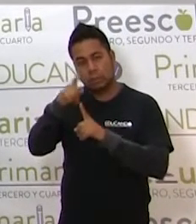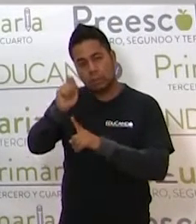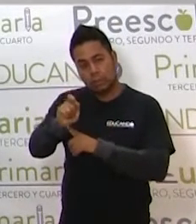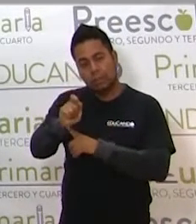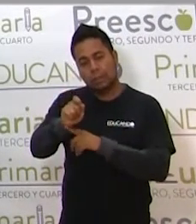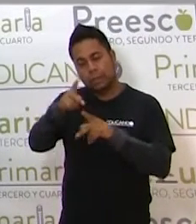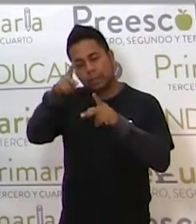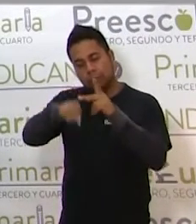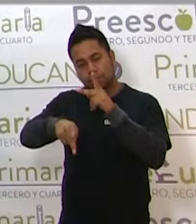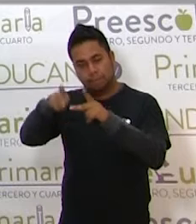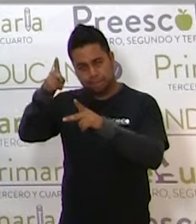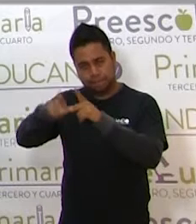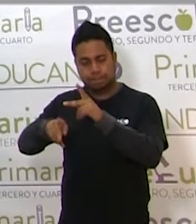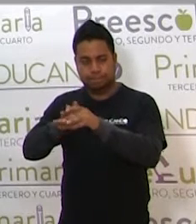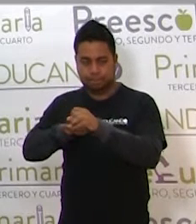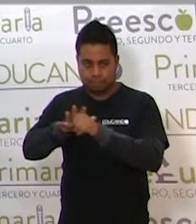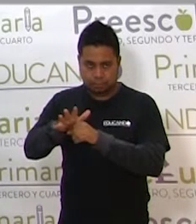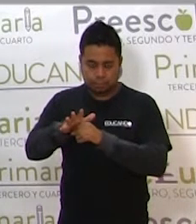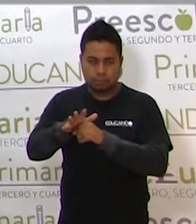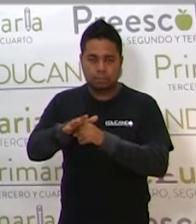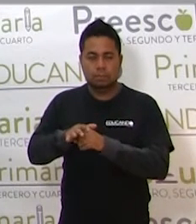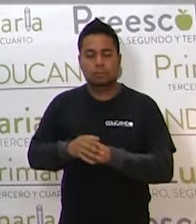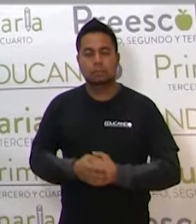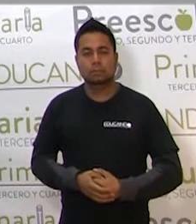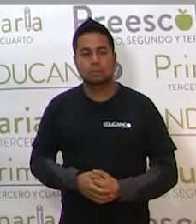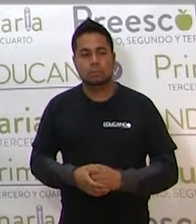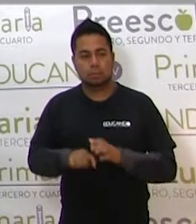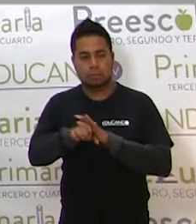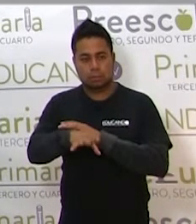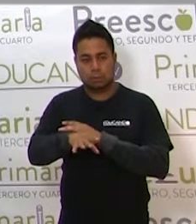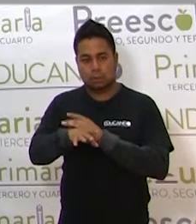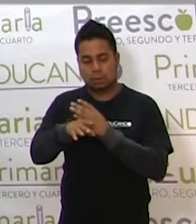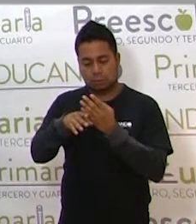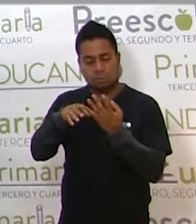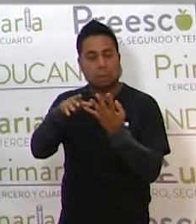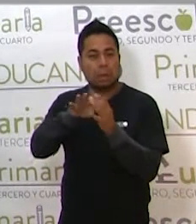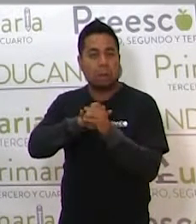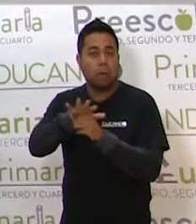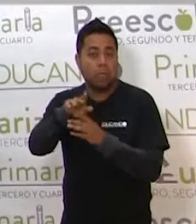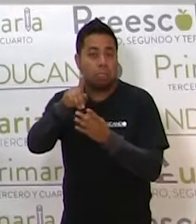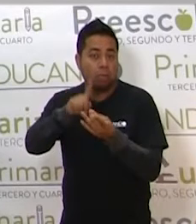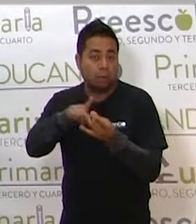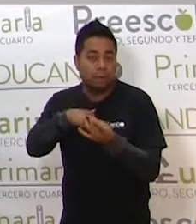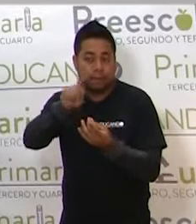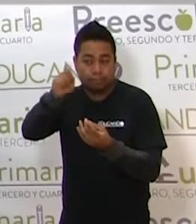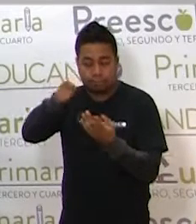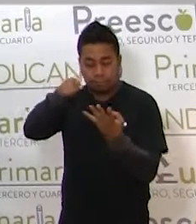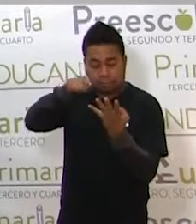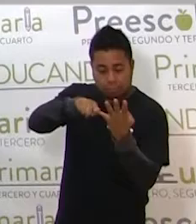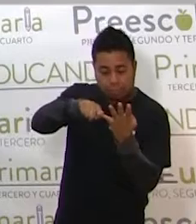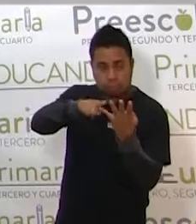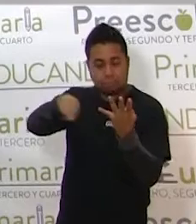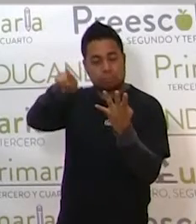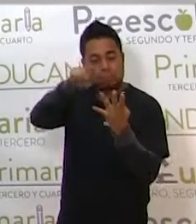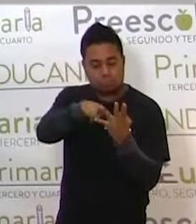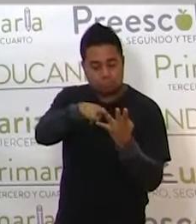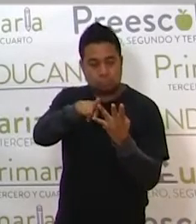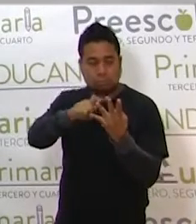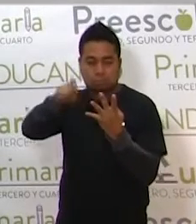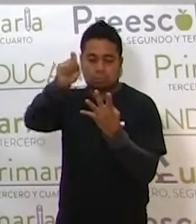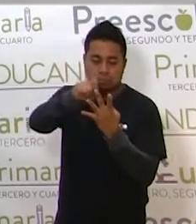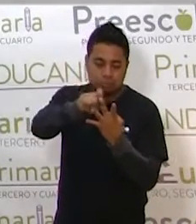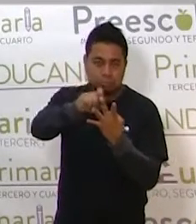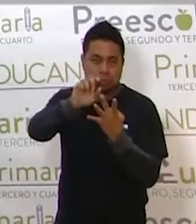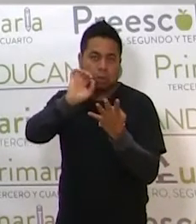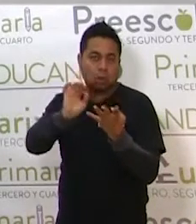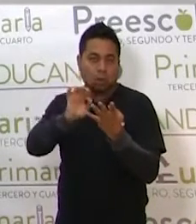fila bien si está en la antepenúltima sílaba en la penúltima sílaba o en la última